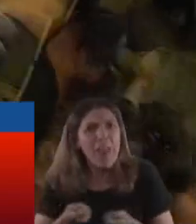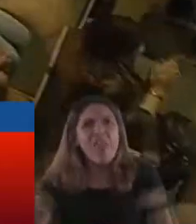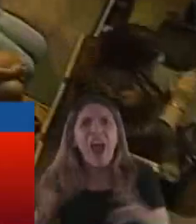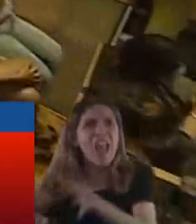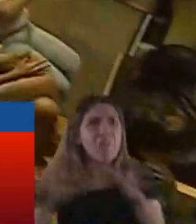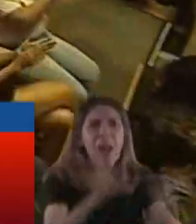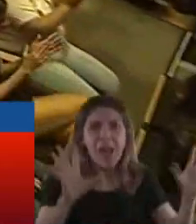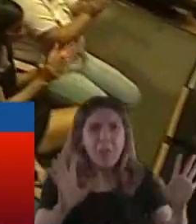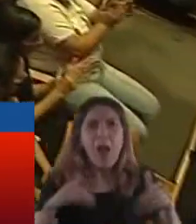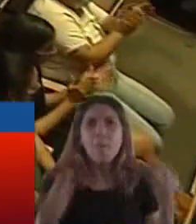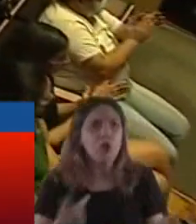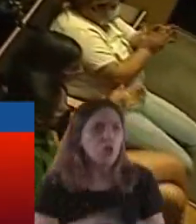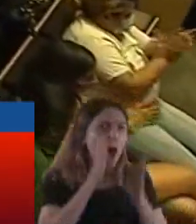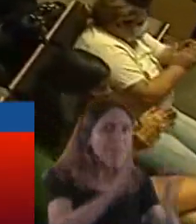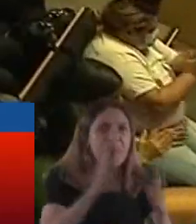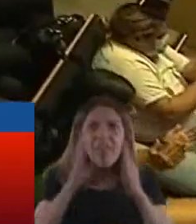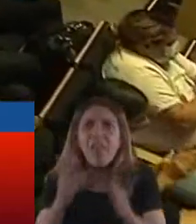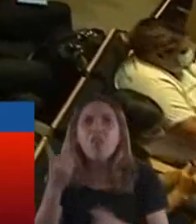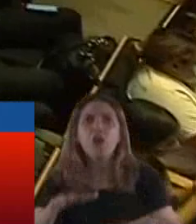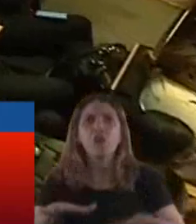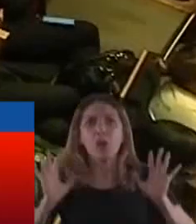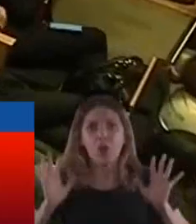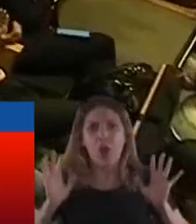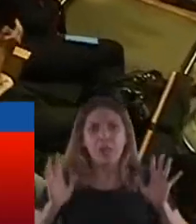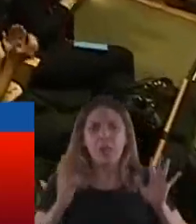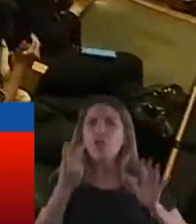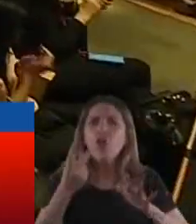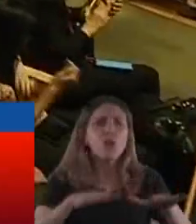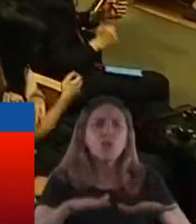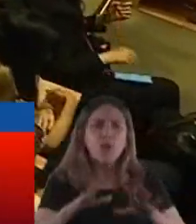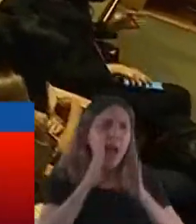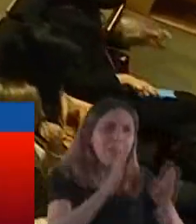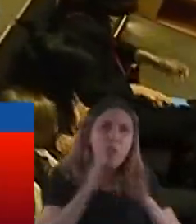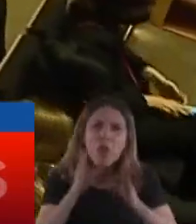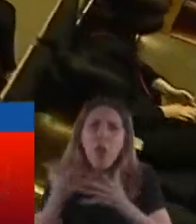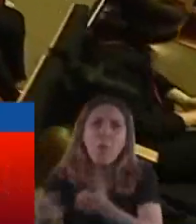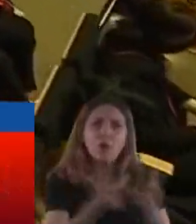Y entonces atendí las dos libertades. Las dos libertades atendí.